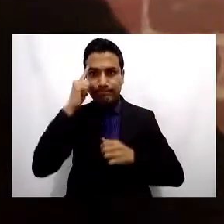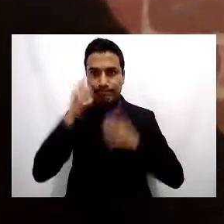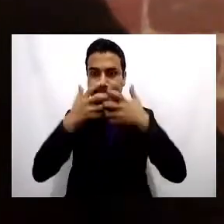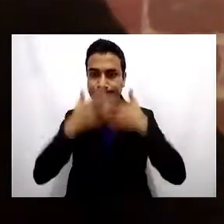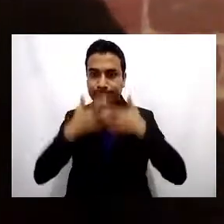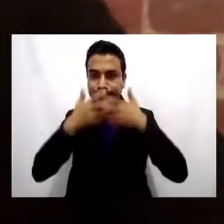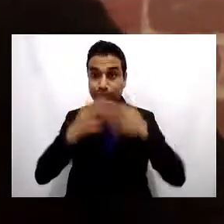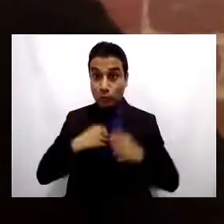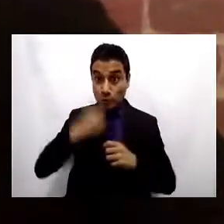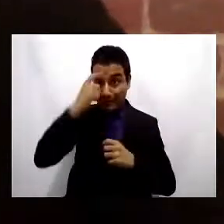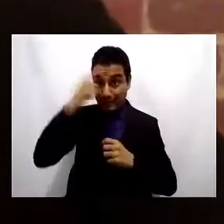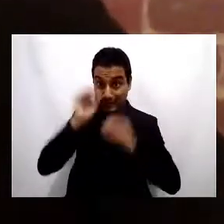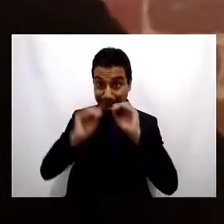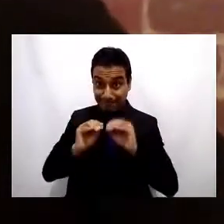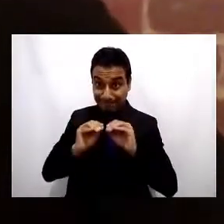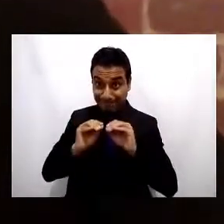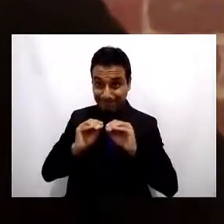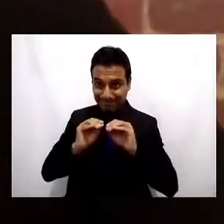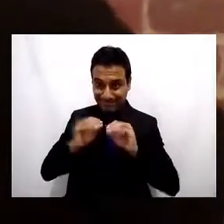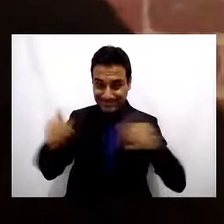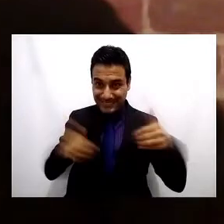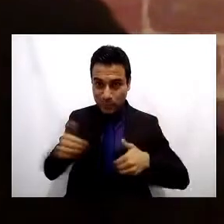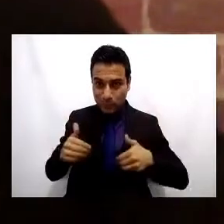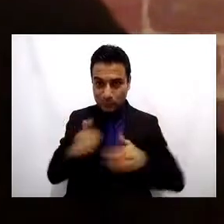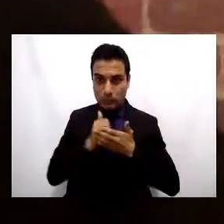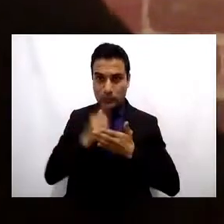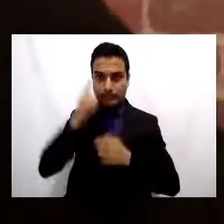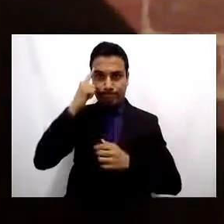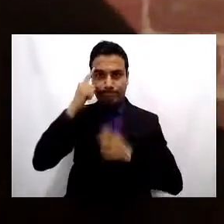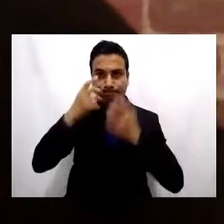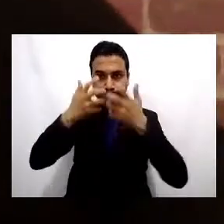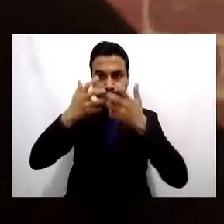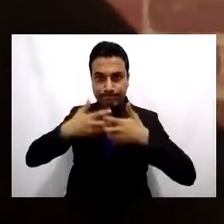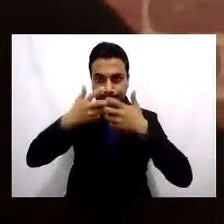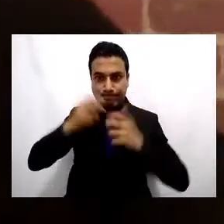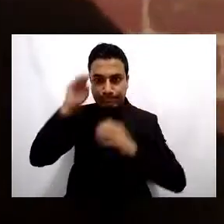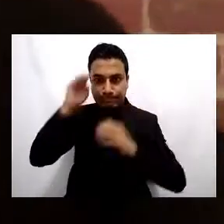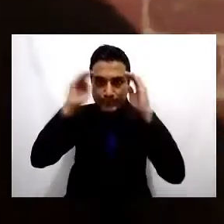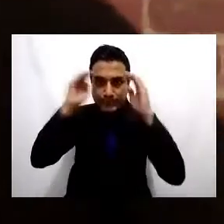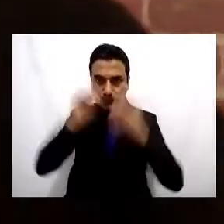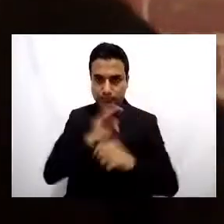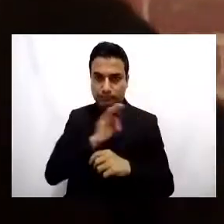forma de pensar, es una forma analógica del pensamiento. Y la construcción